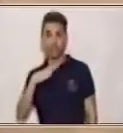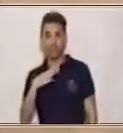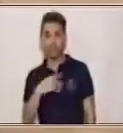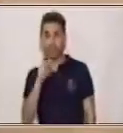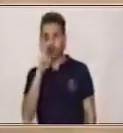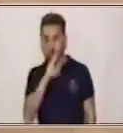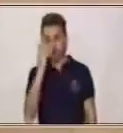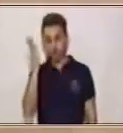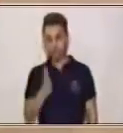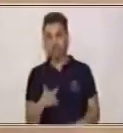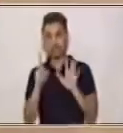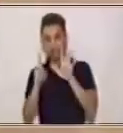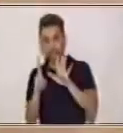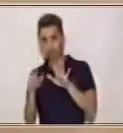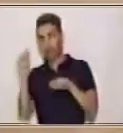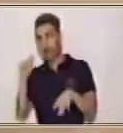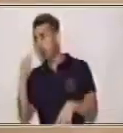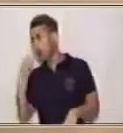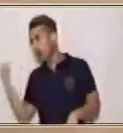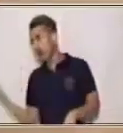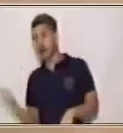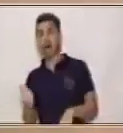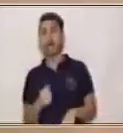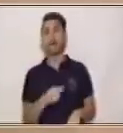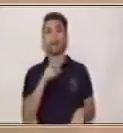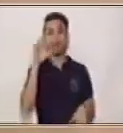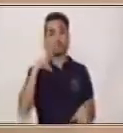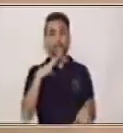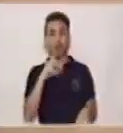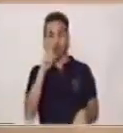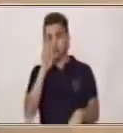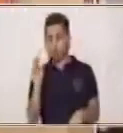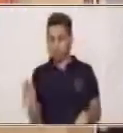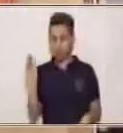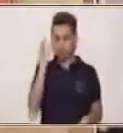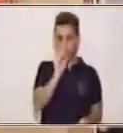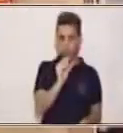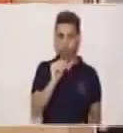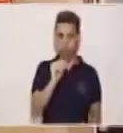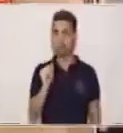tiene. Tiene 1/9,